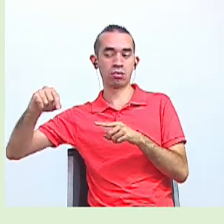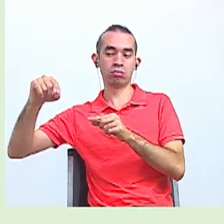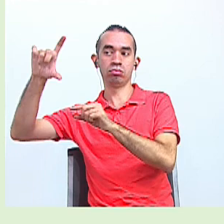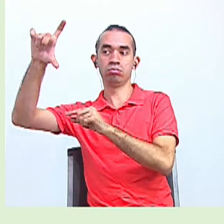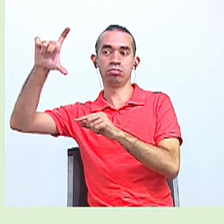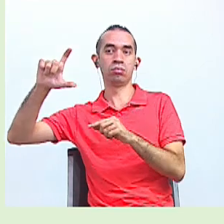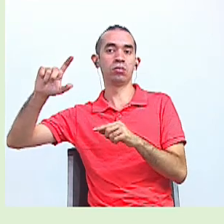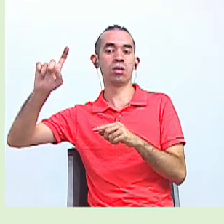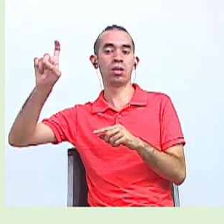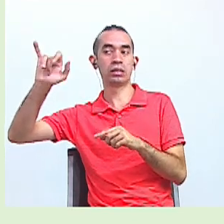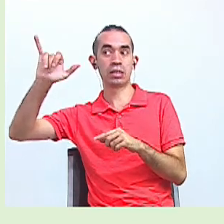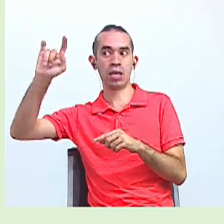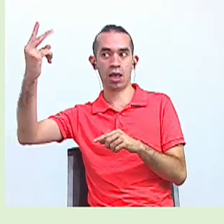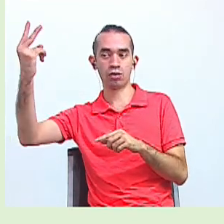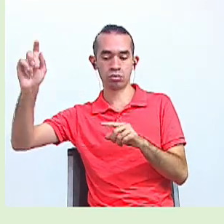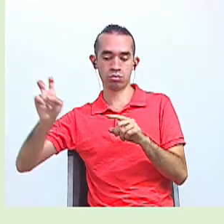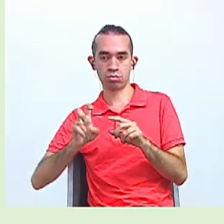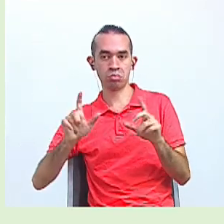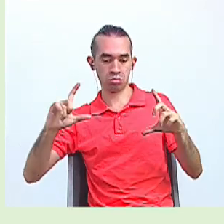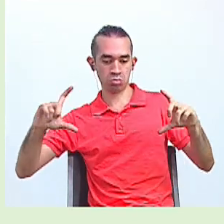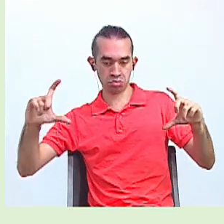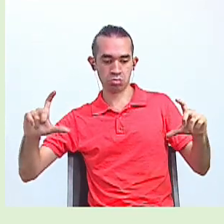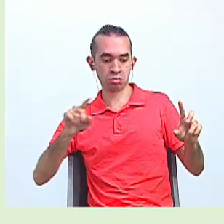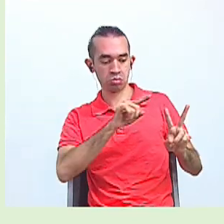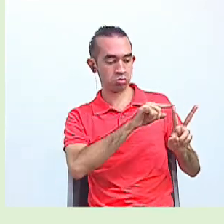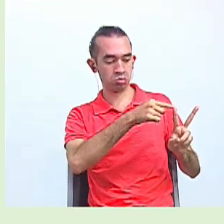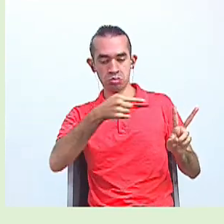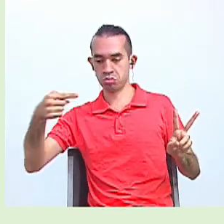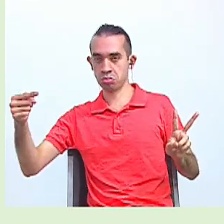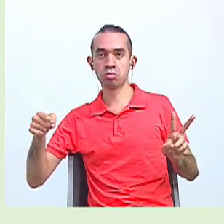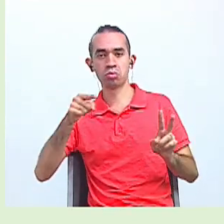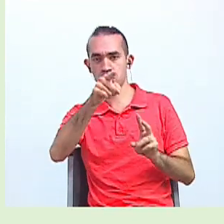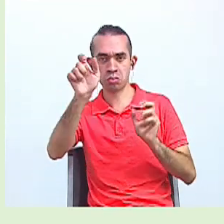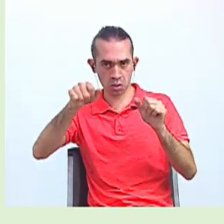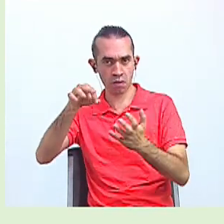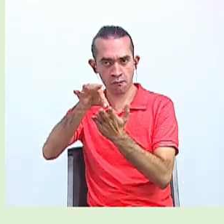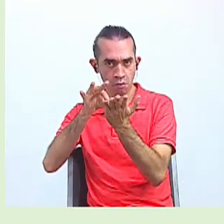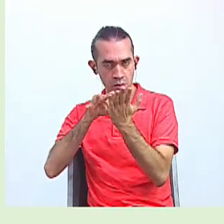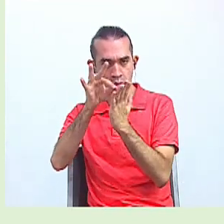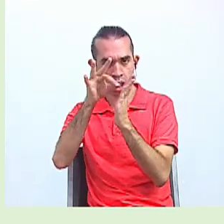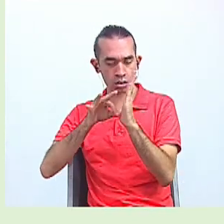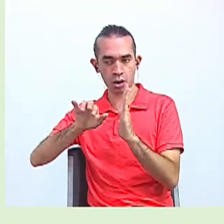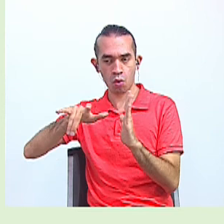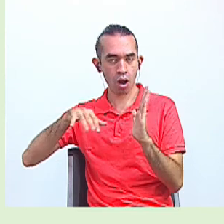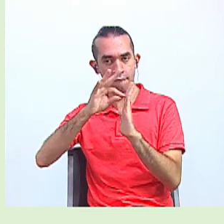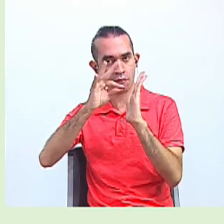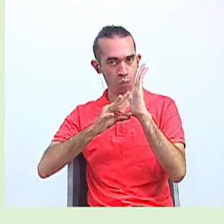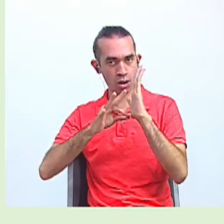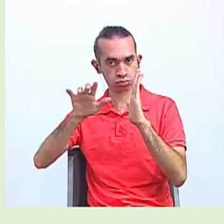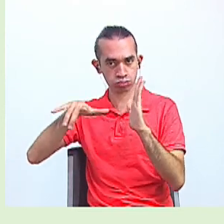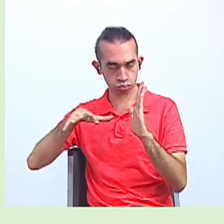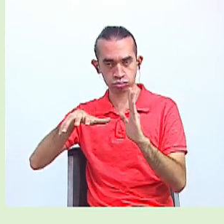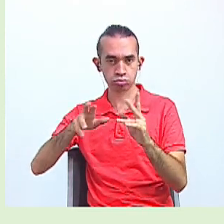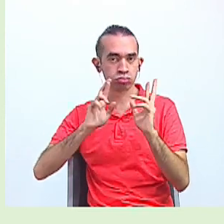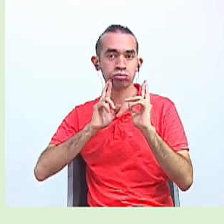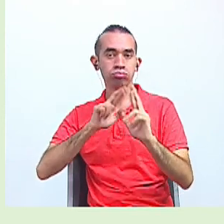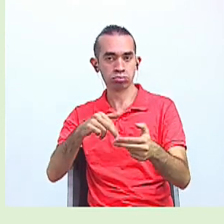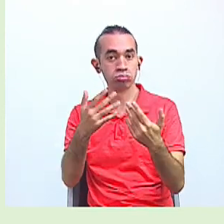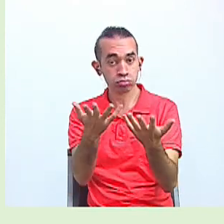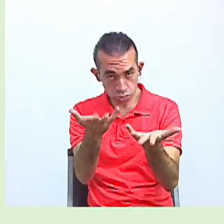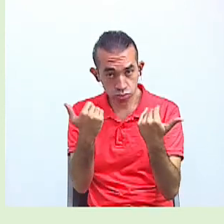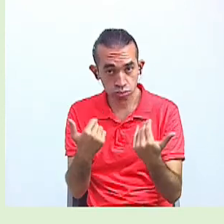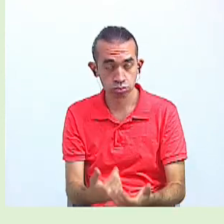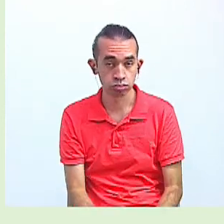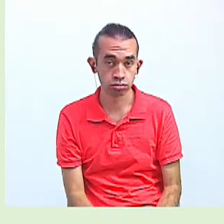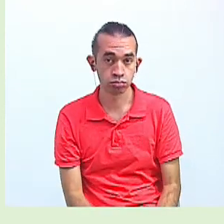al cuadrado. Muy bien, pueden realizar esta fórmula en la calculadora, esta operación, y decirme cuánto les